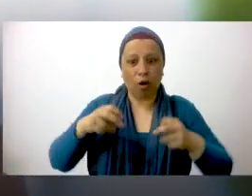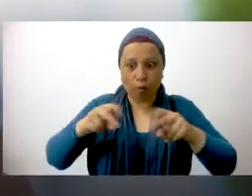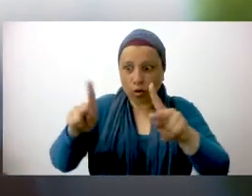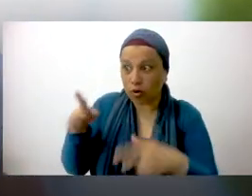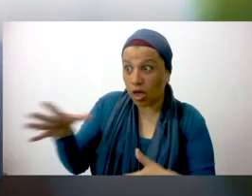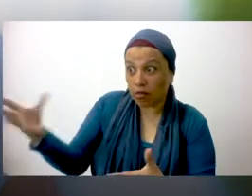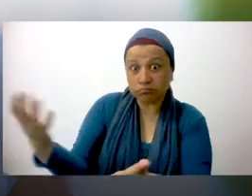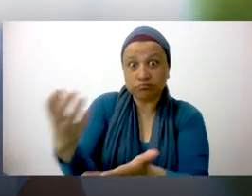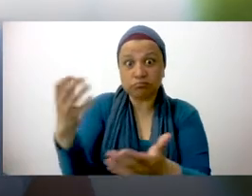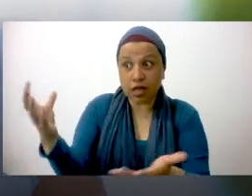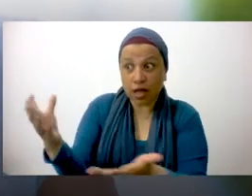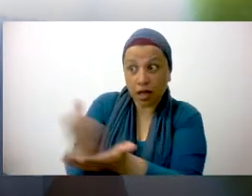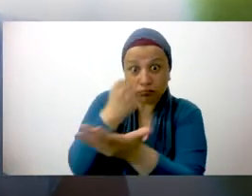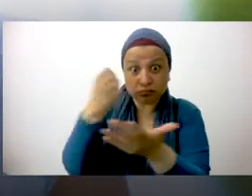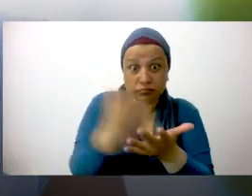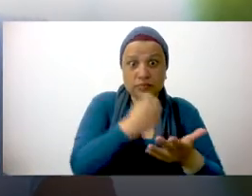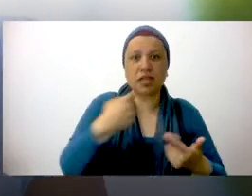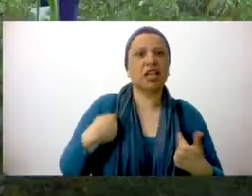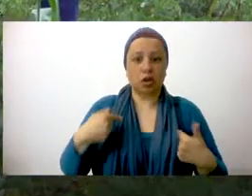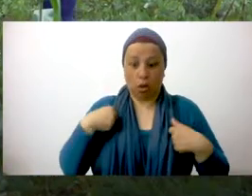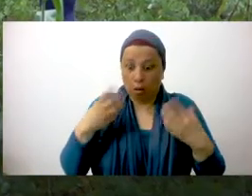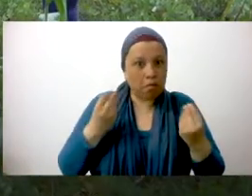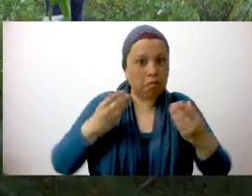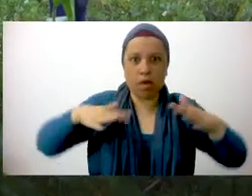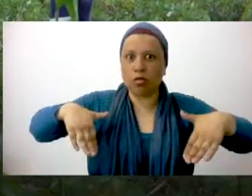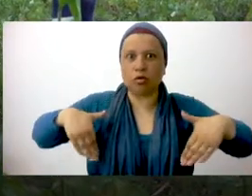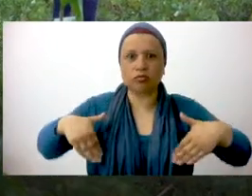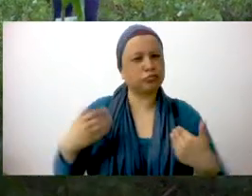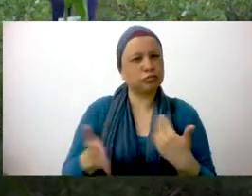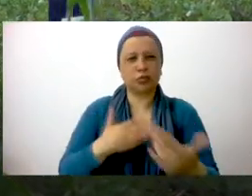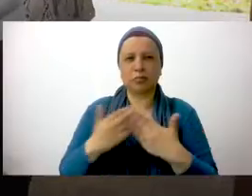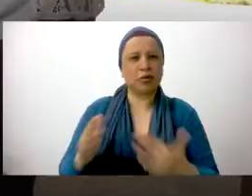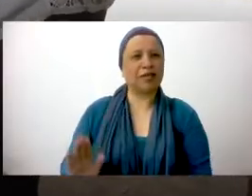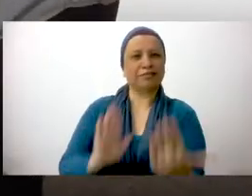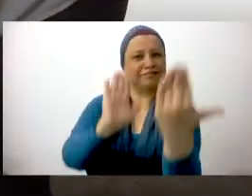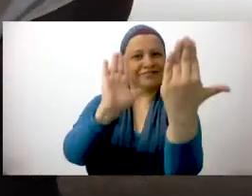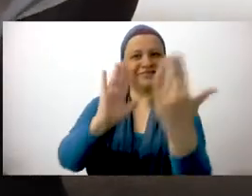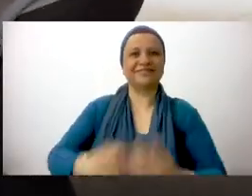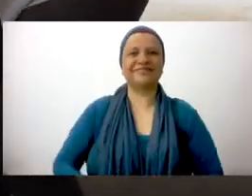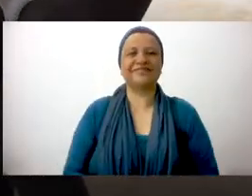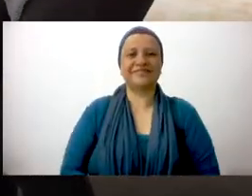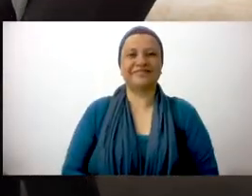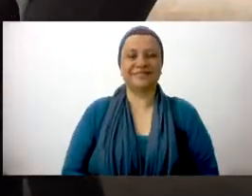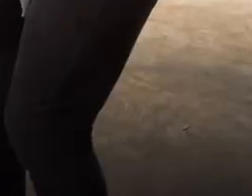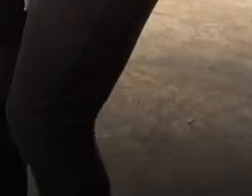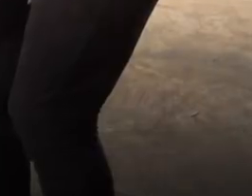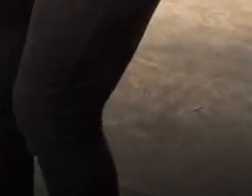oportunidades y también cuando haya oportunidades perder el miedo a lo que se presenta.